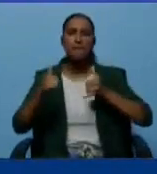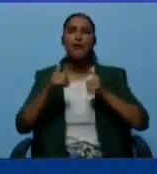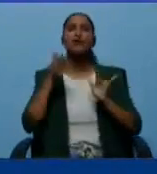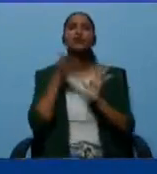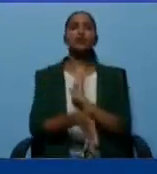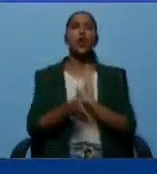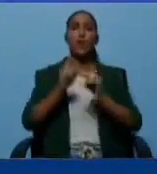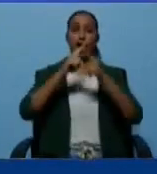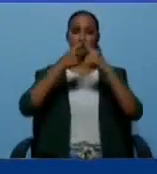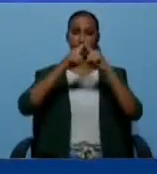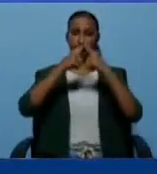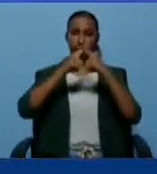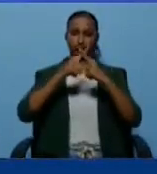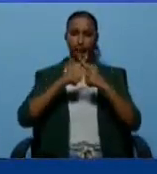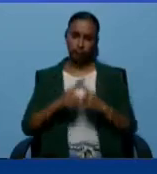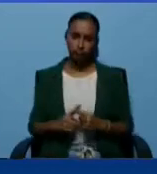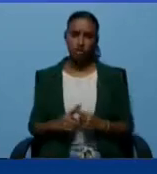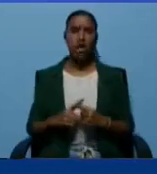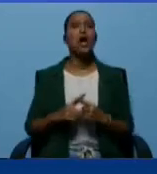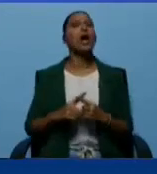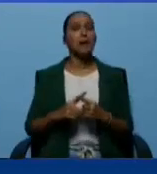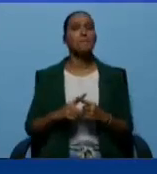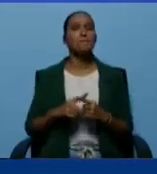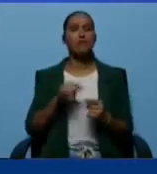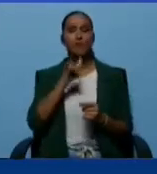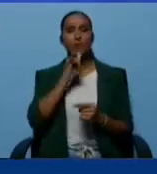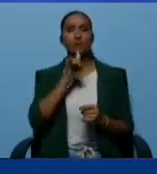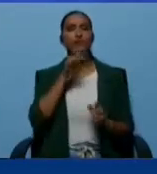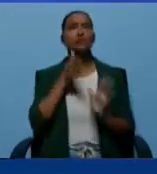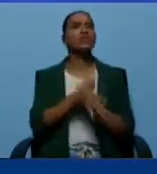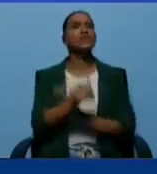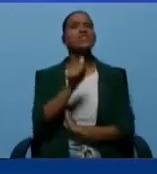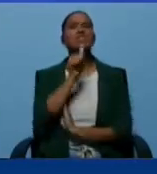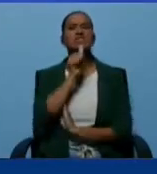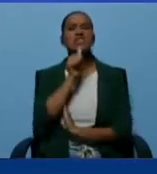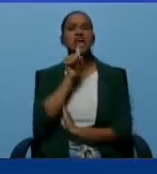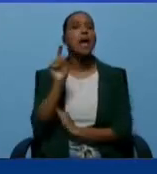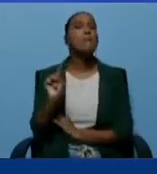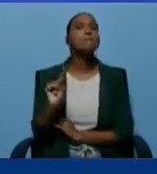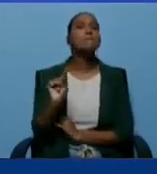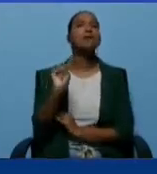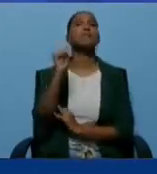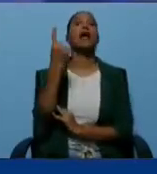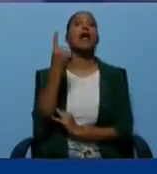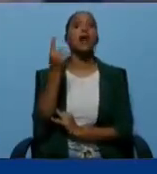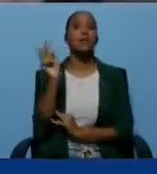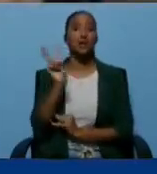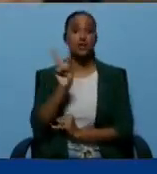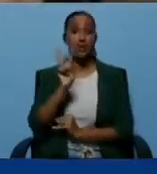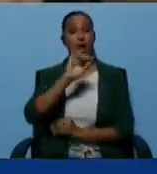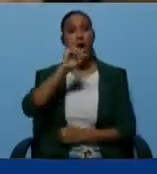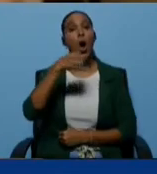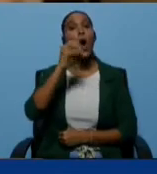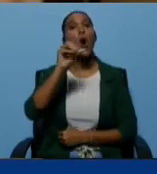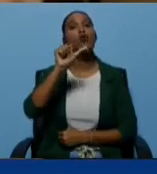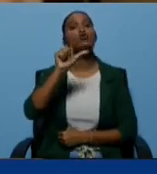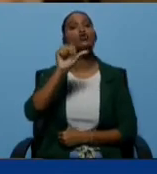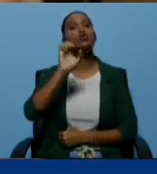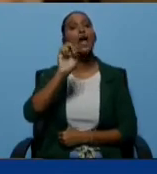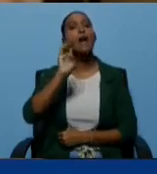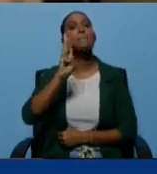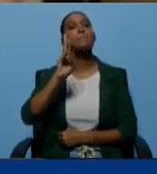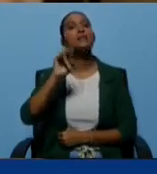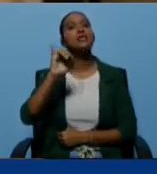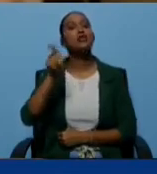resultados, el diputado de la Asamblea Nacional, José Brito, del Partido Primero Venezuela, denunció irregularidades respecto a este